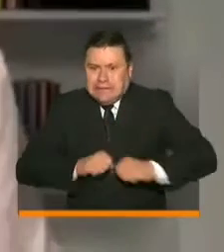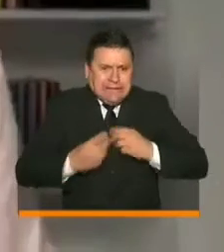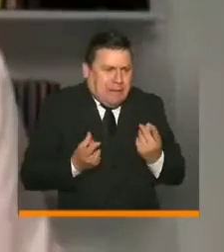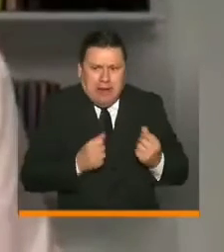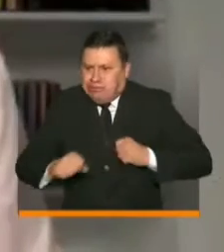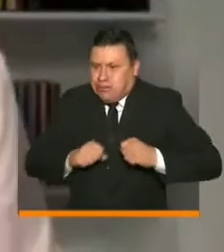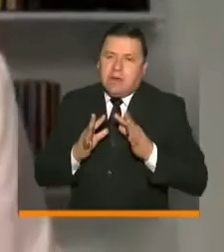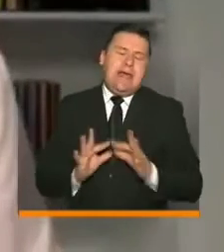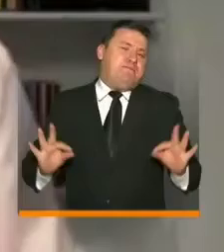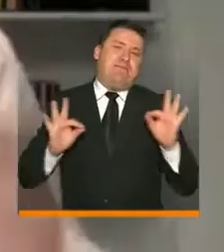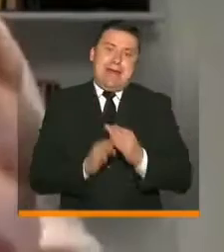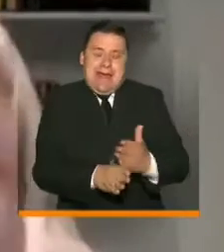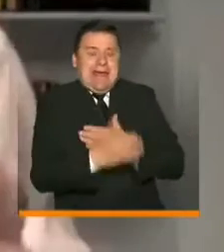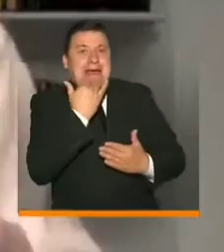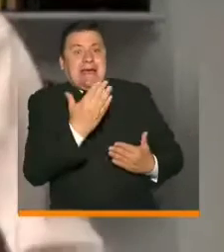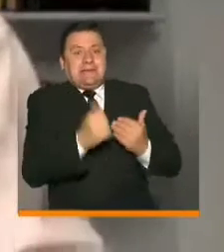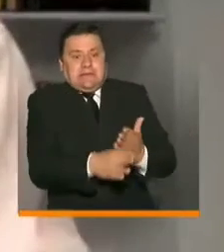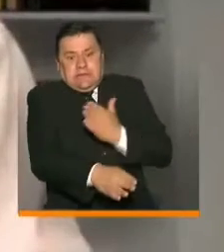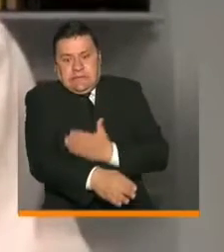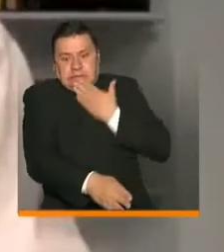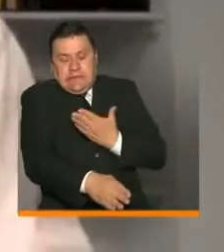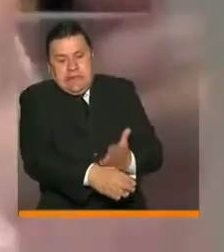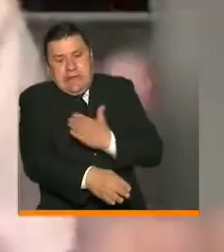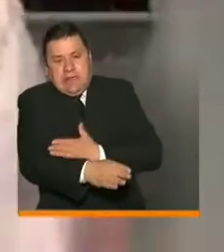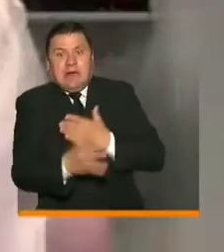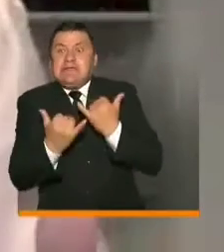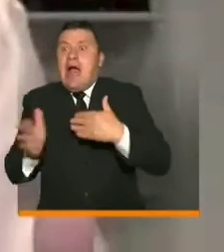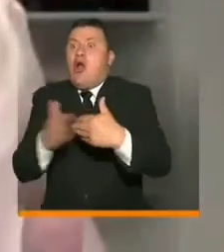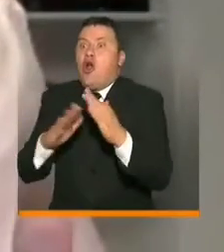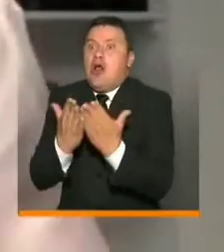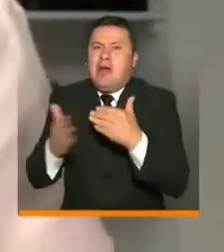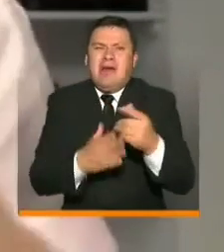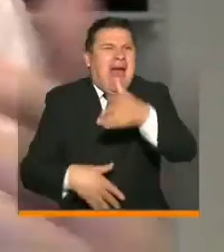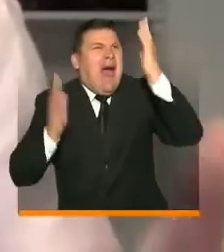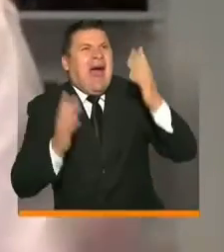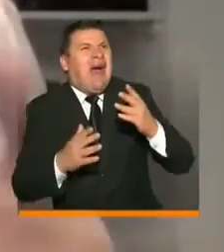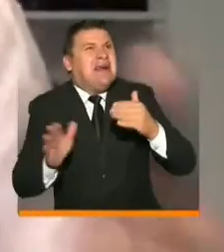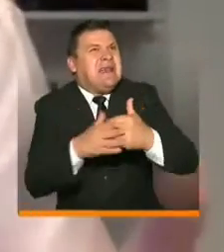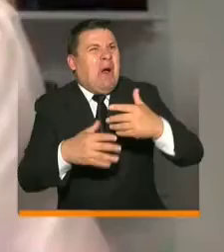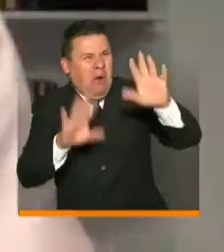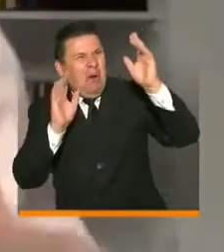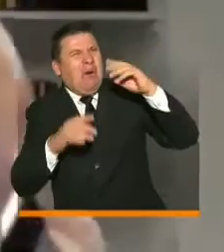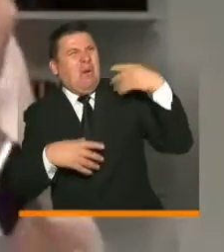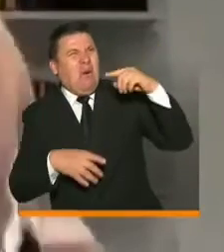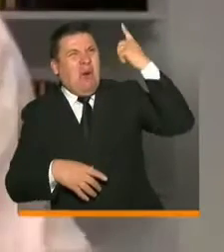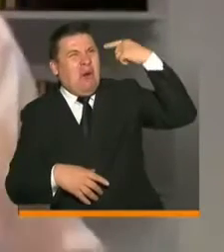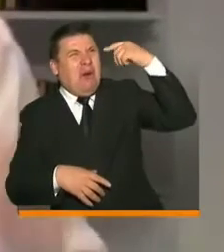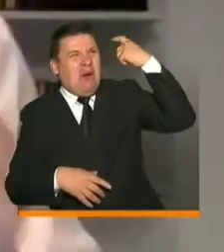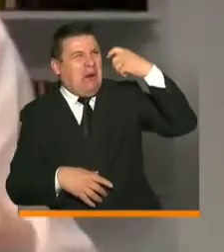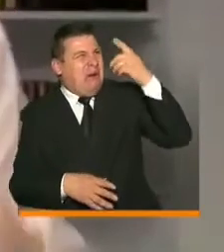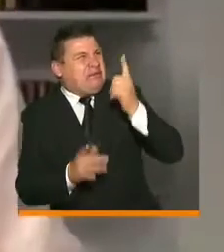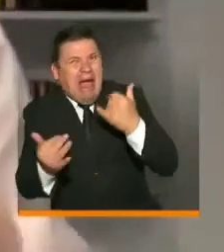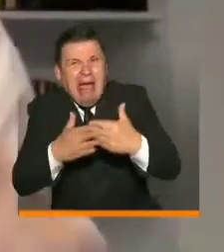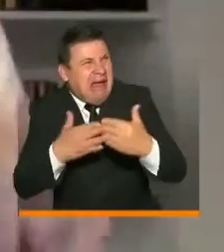era importantísimo, presidente. Esa decisión de cerrar los colegios, a mucha gente le pareció en ese momento que era una exageración, que era una locura, pero